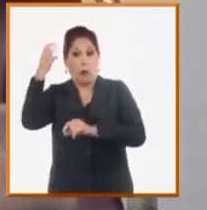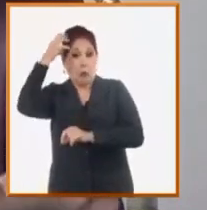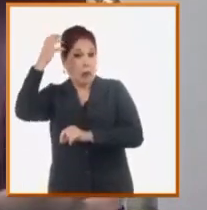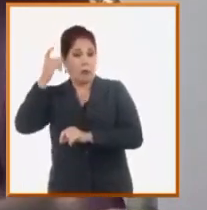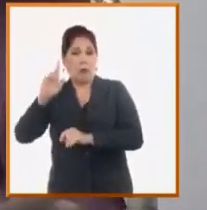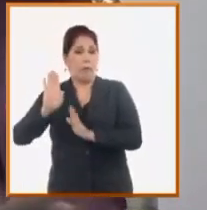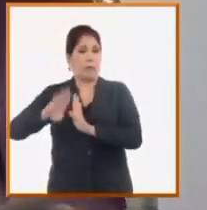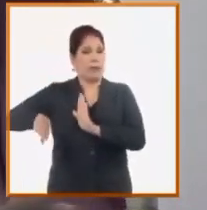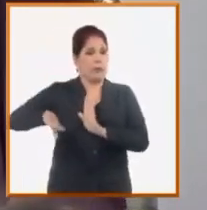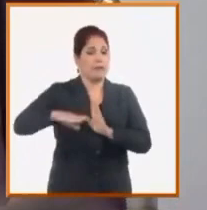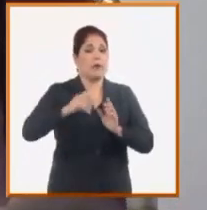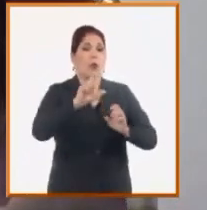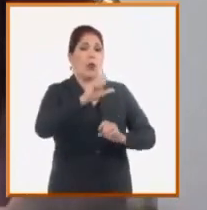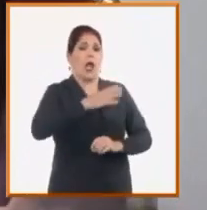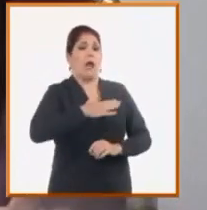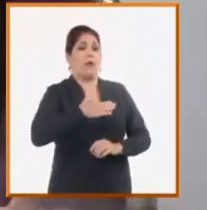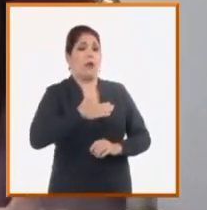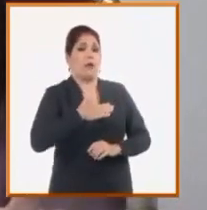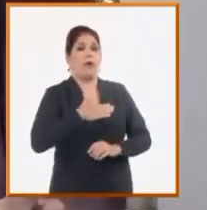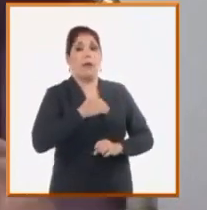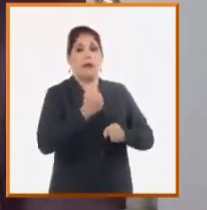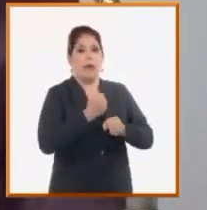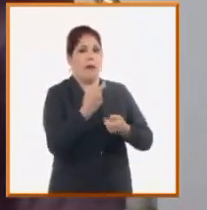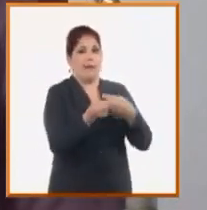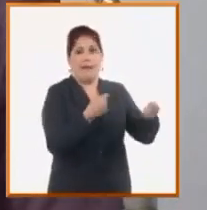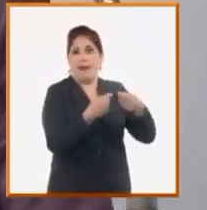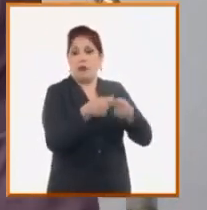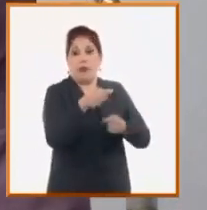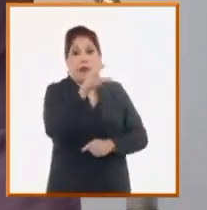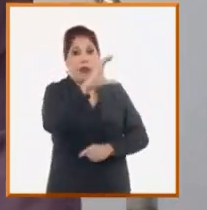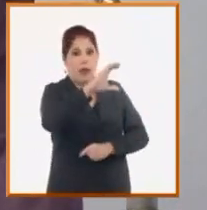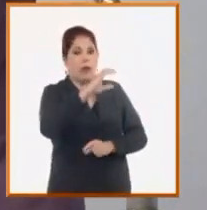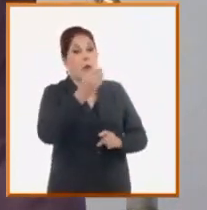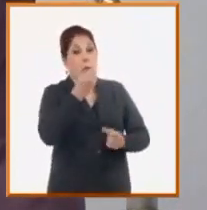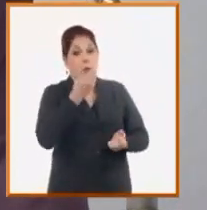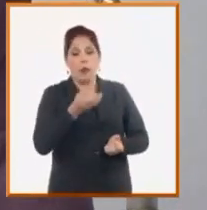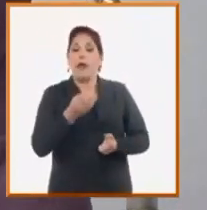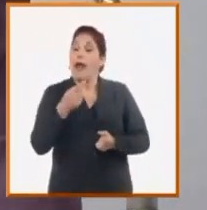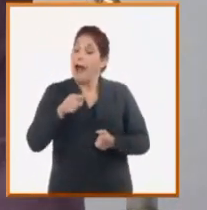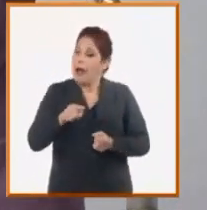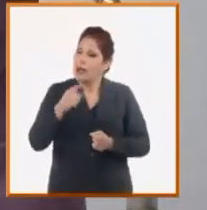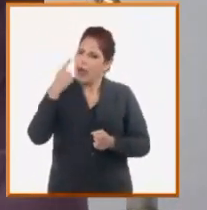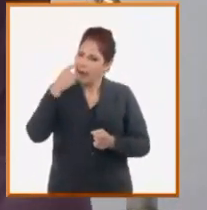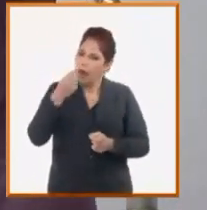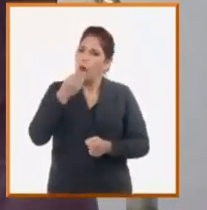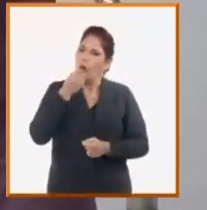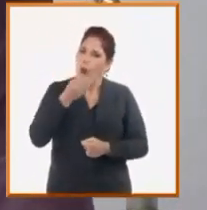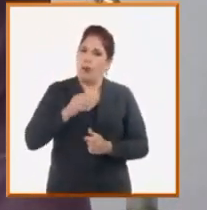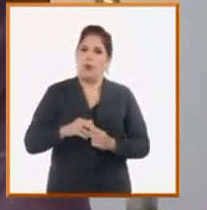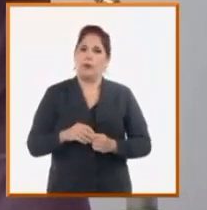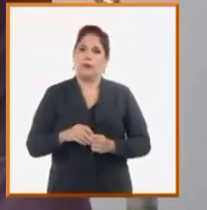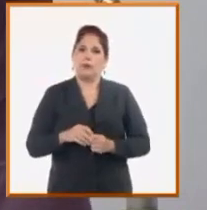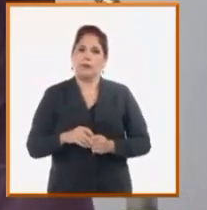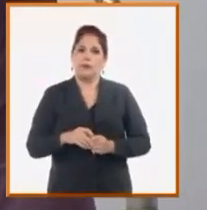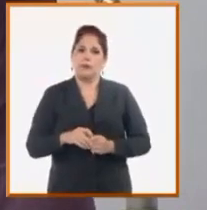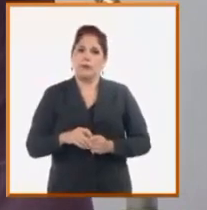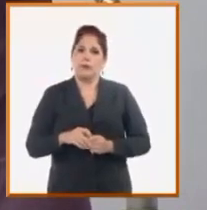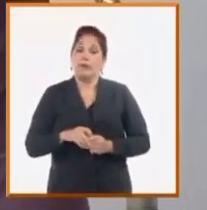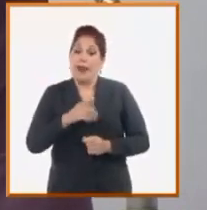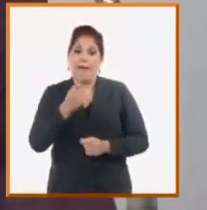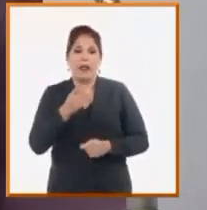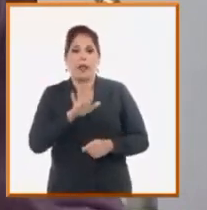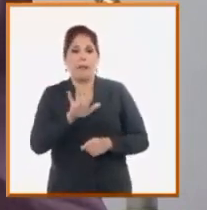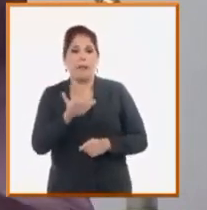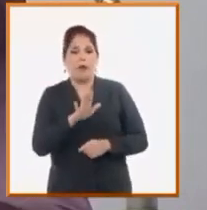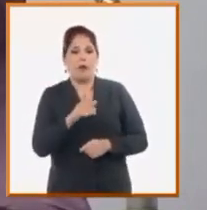entramado de formación de la fuerza laboral hay que ver también qué posibilidades damos de formación vocacional, de formación